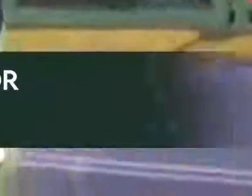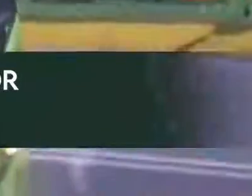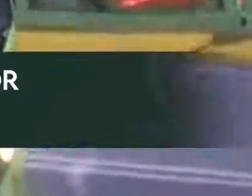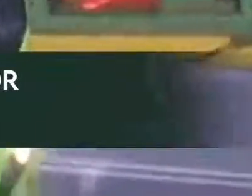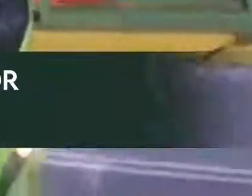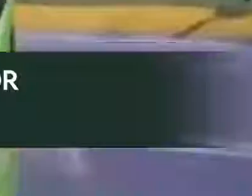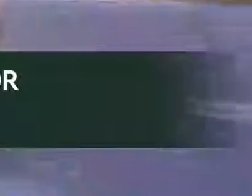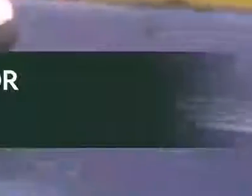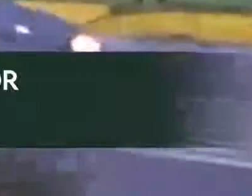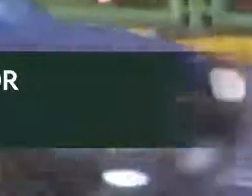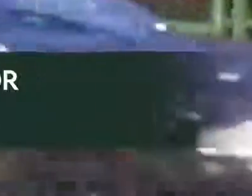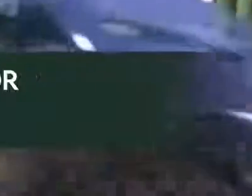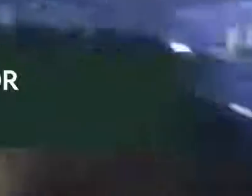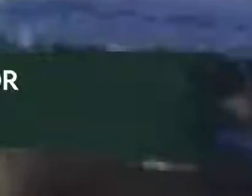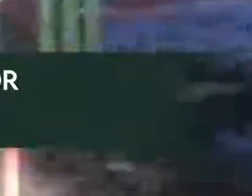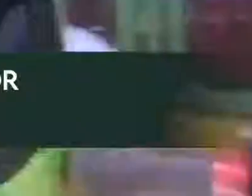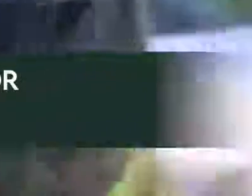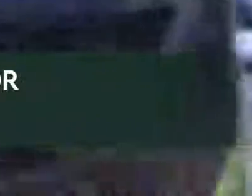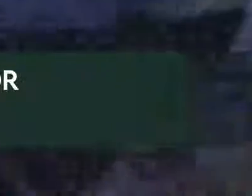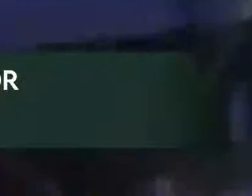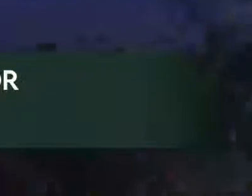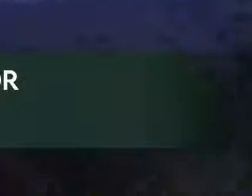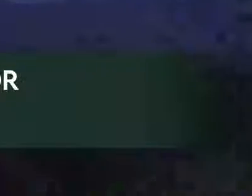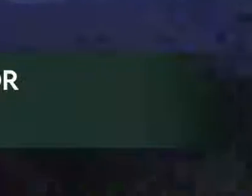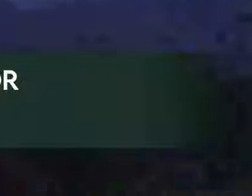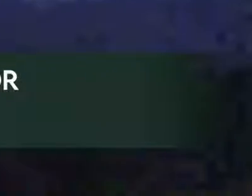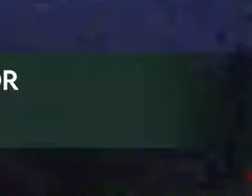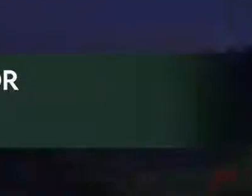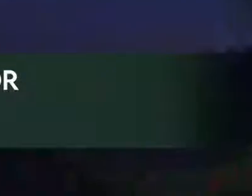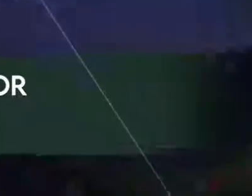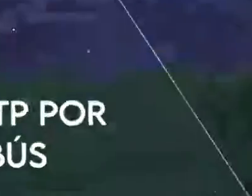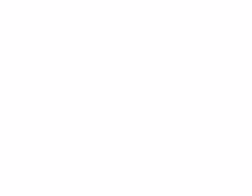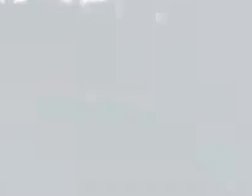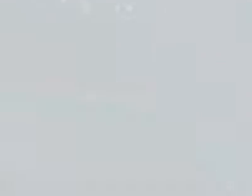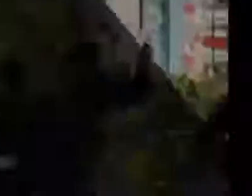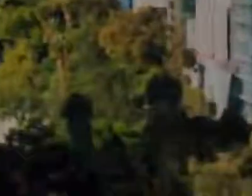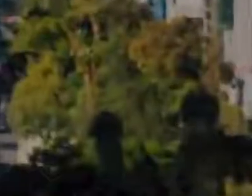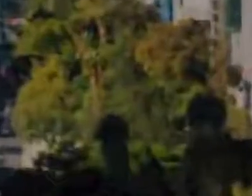unidades de RTP que ofrecerán servicio gratuito a lo largo de este trayecto.